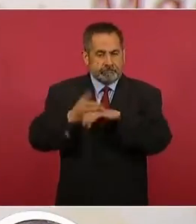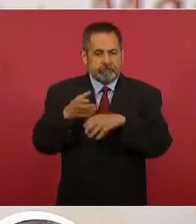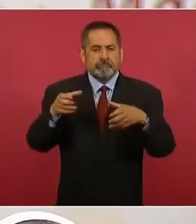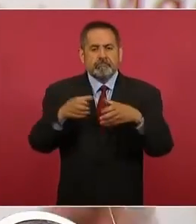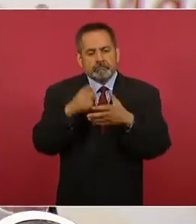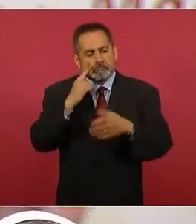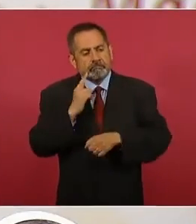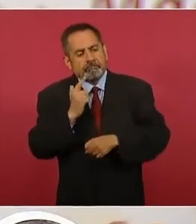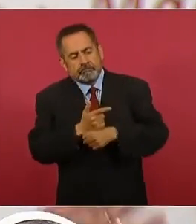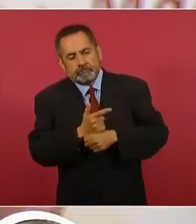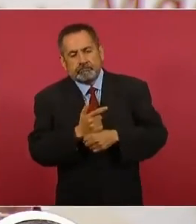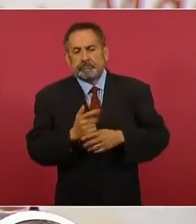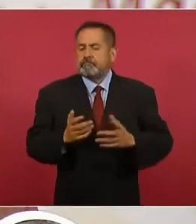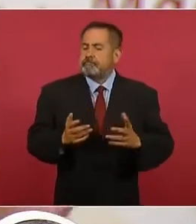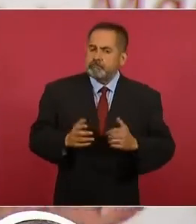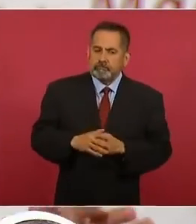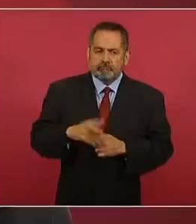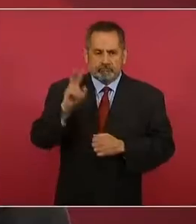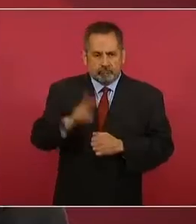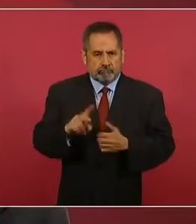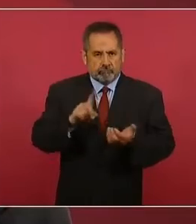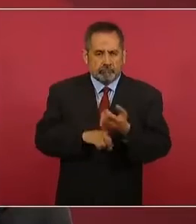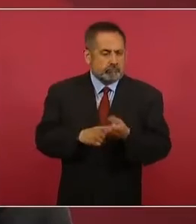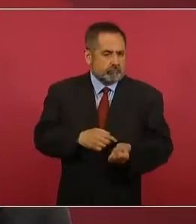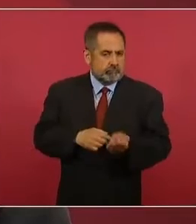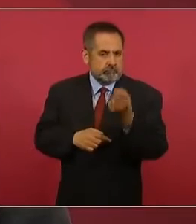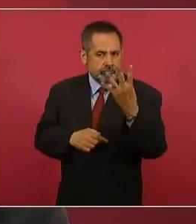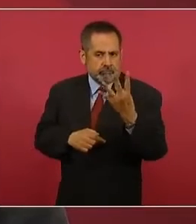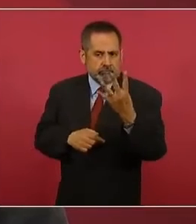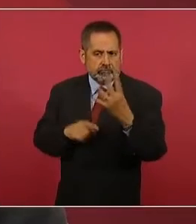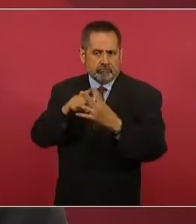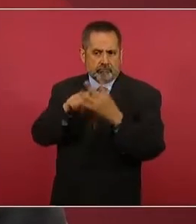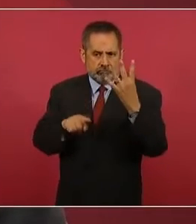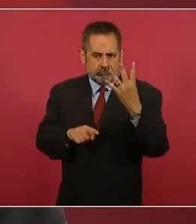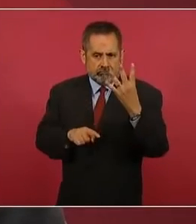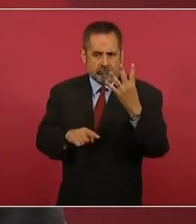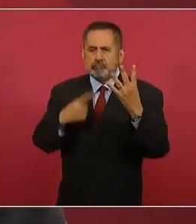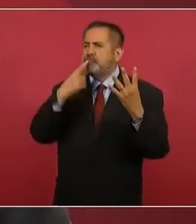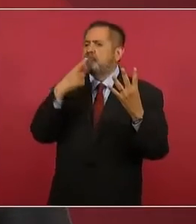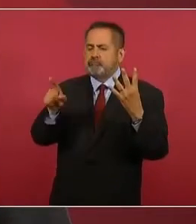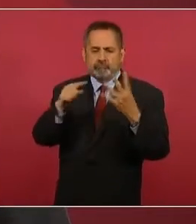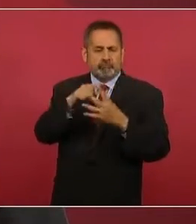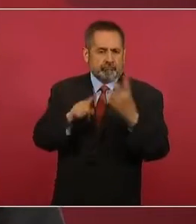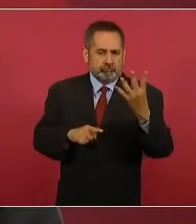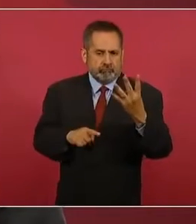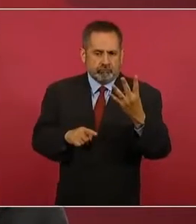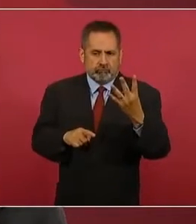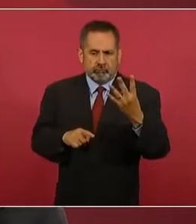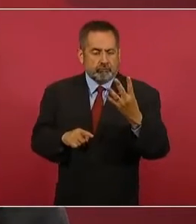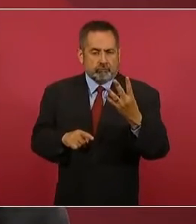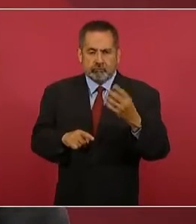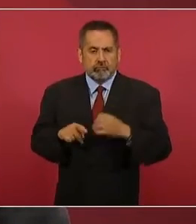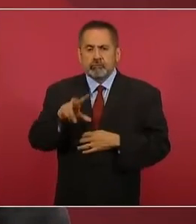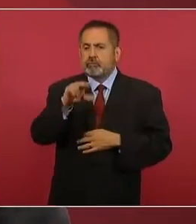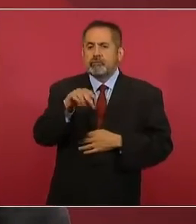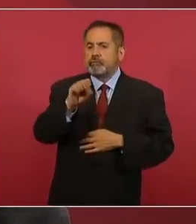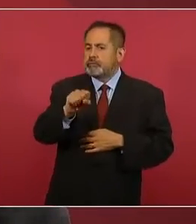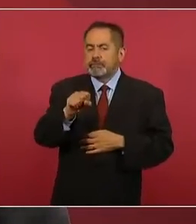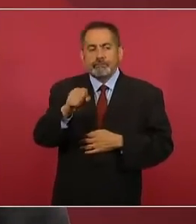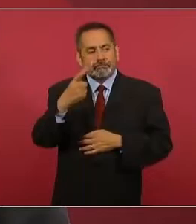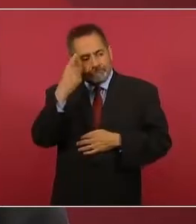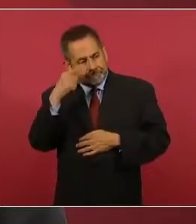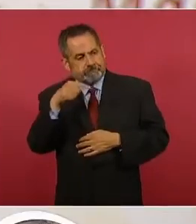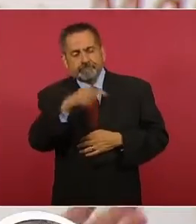de fiscalización. La realidad es que son 4 querellas o denuncias, no es por actos de